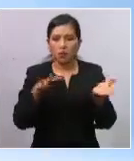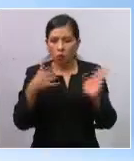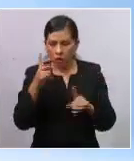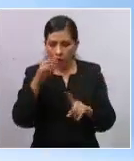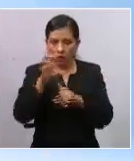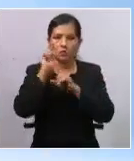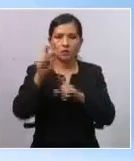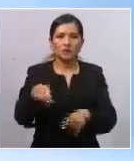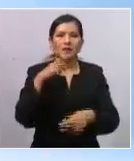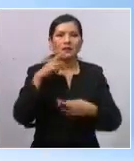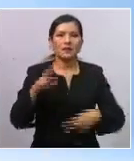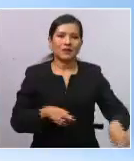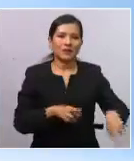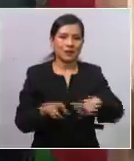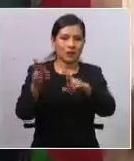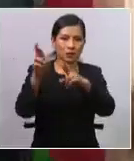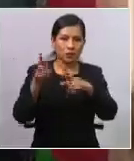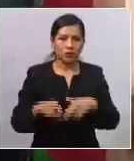Ampaya.